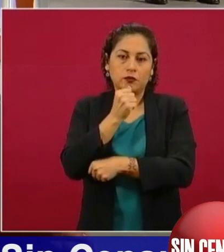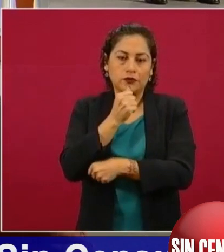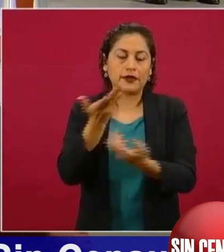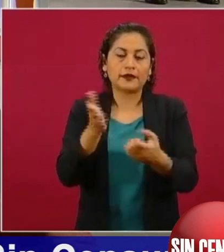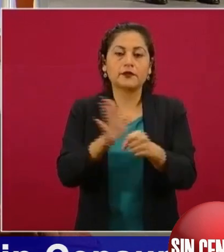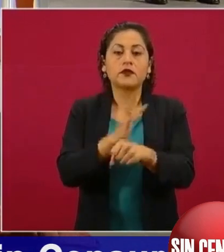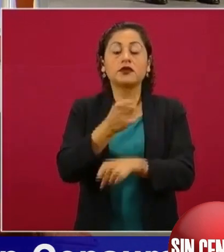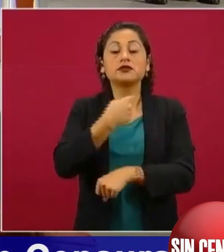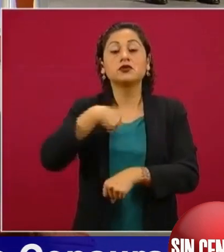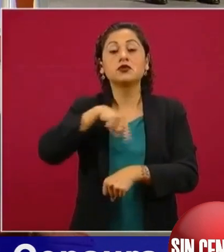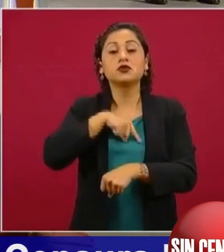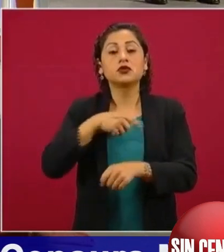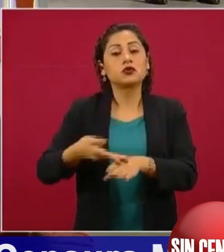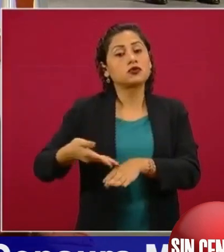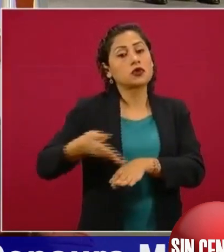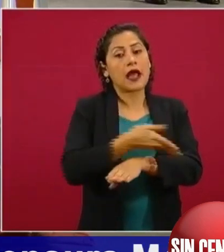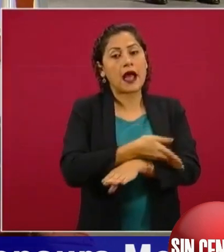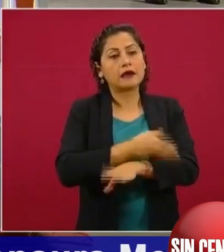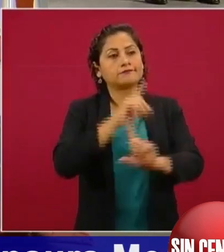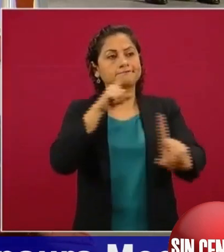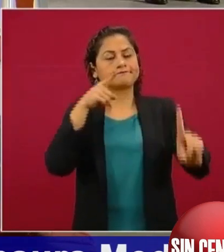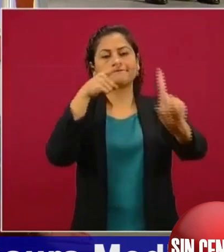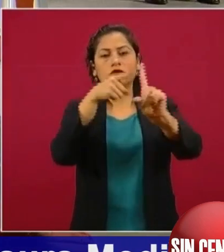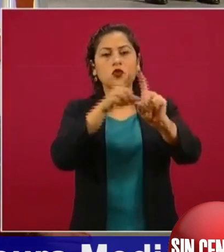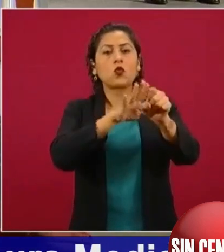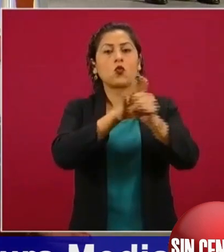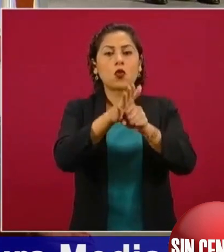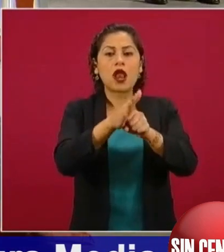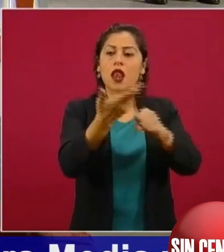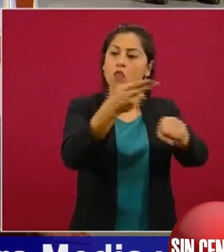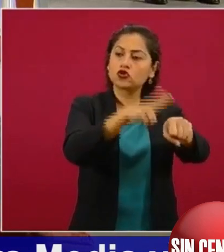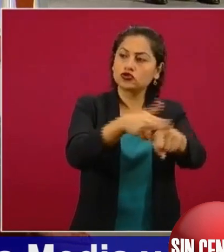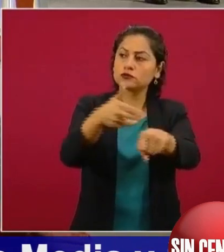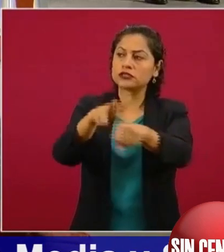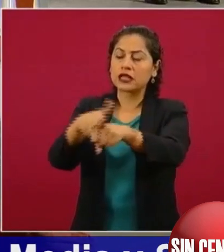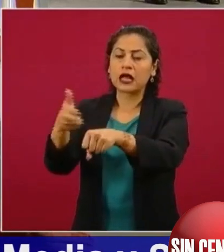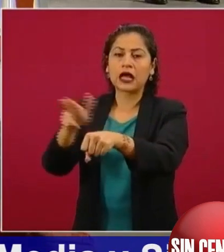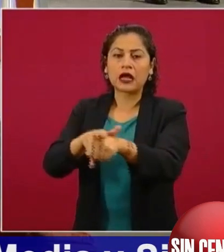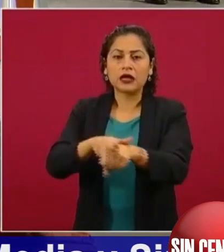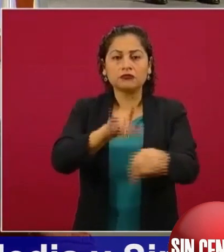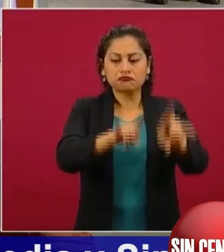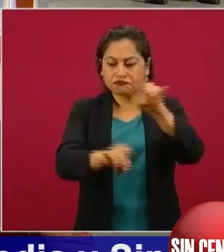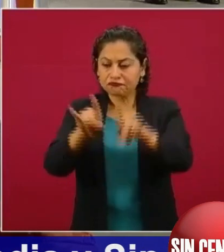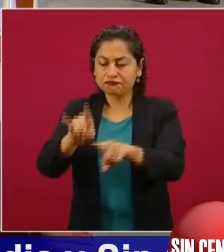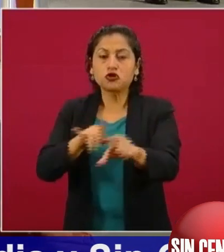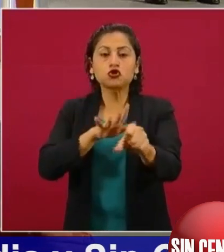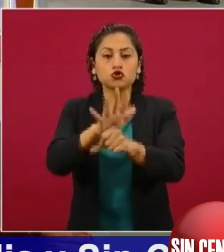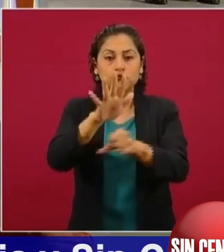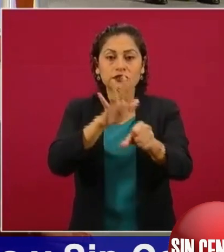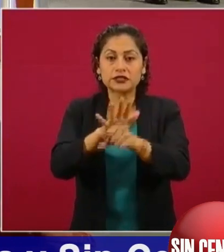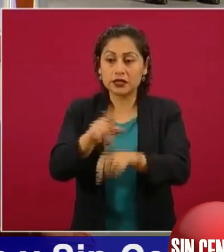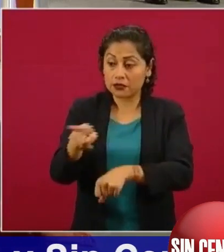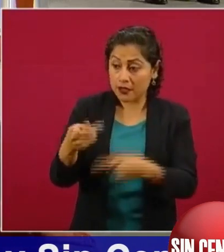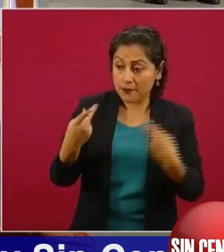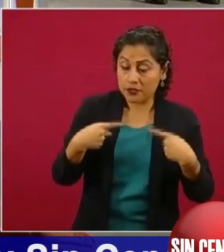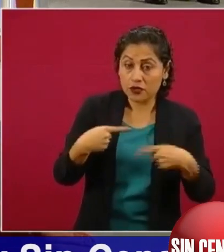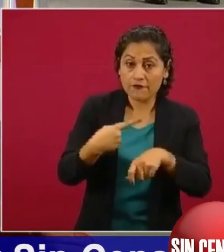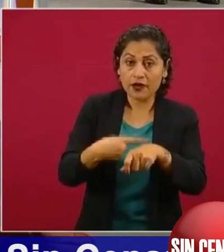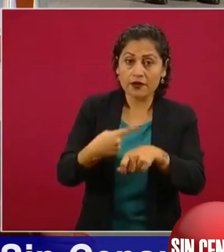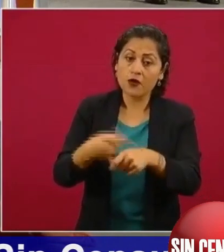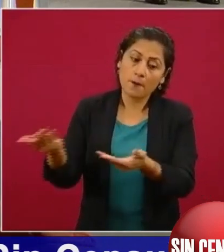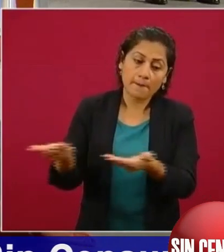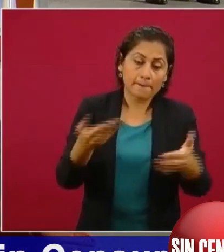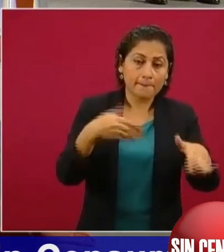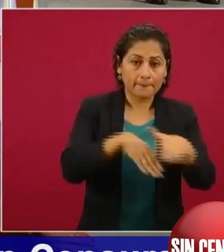desde el inicio y hemos logrado que en ningún momento alguien se quede fuera del hospital si necesita hospitalizarse.